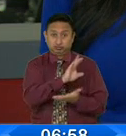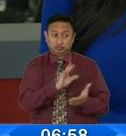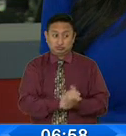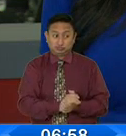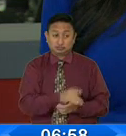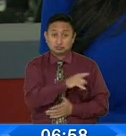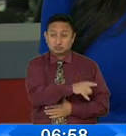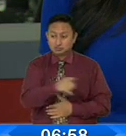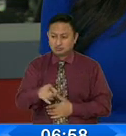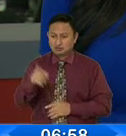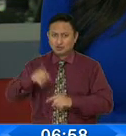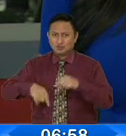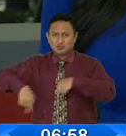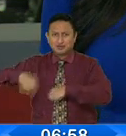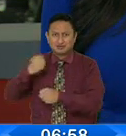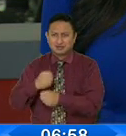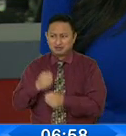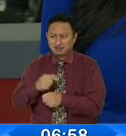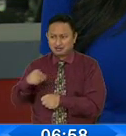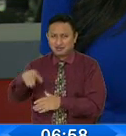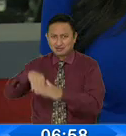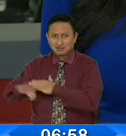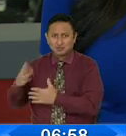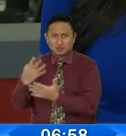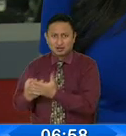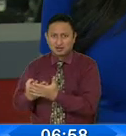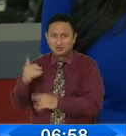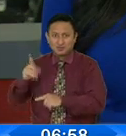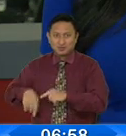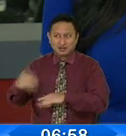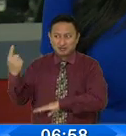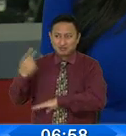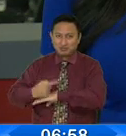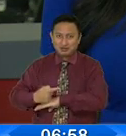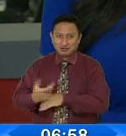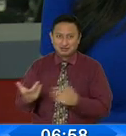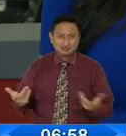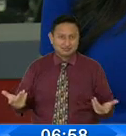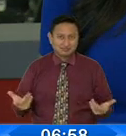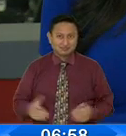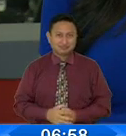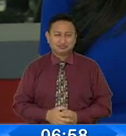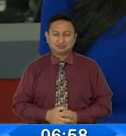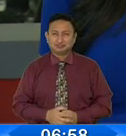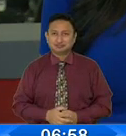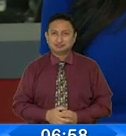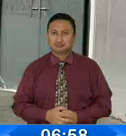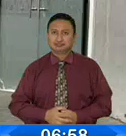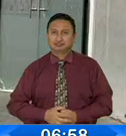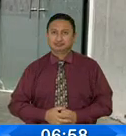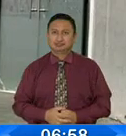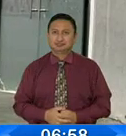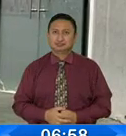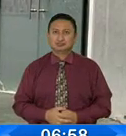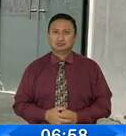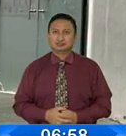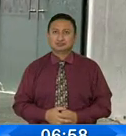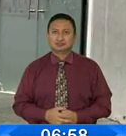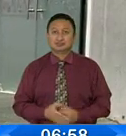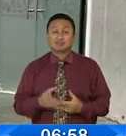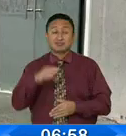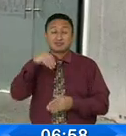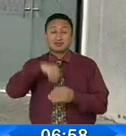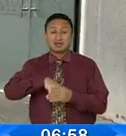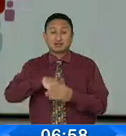para ejercer funciones por fuerza mayor contra Carrión por estar privado de la libertad. El remesón en la Defensoría